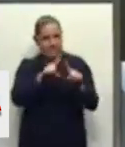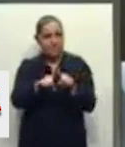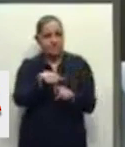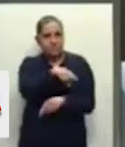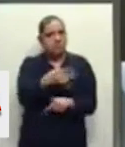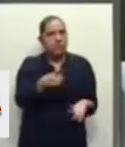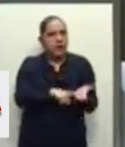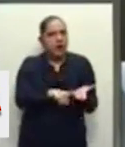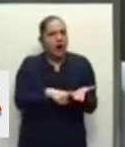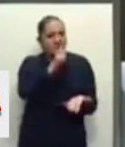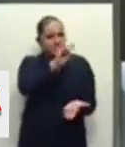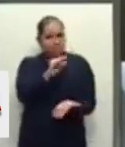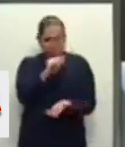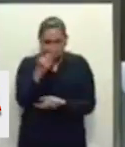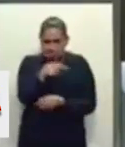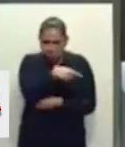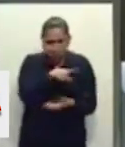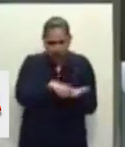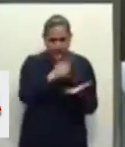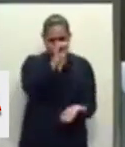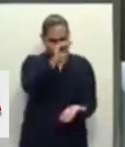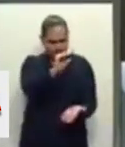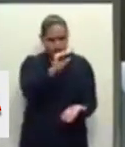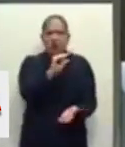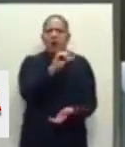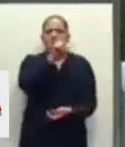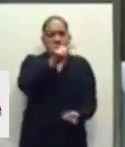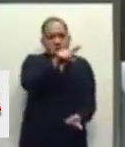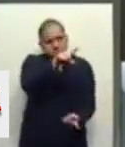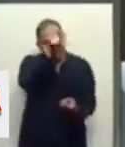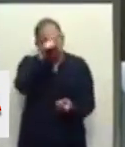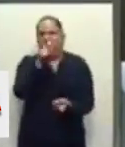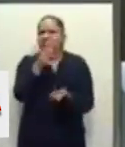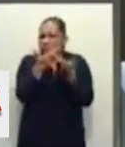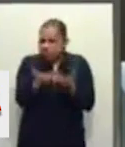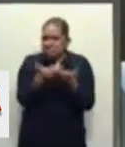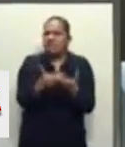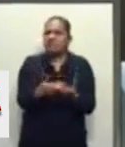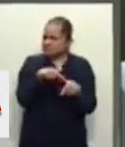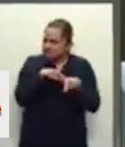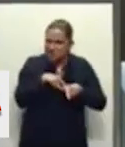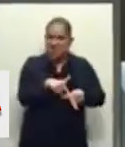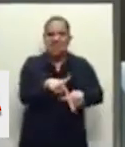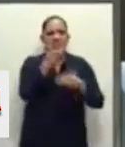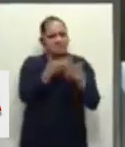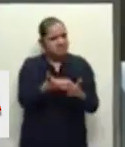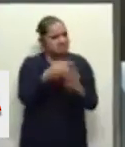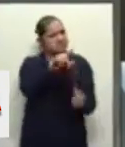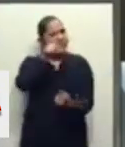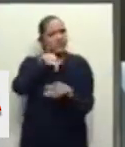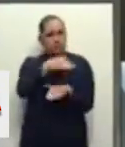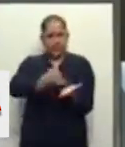sí hay un exceso en la recuperación de impuesto en el IEPS de gasolina. No es, es